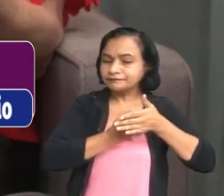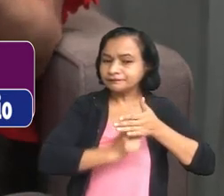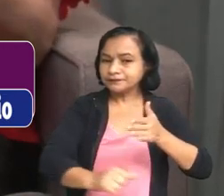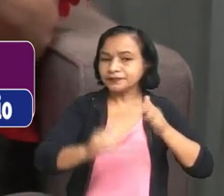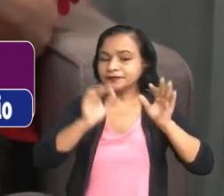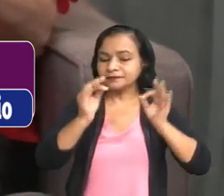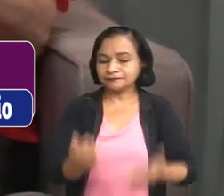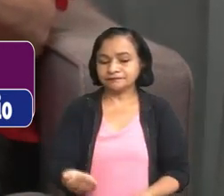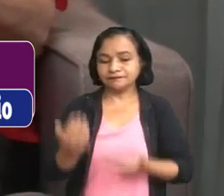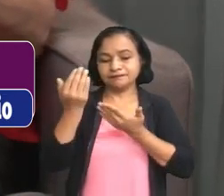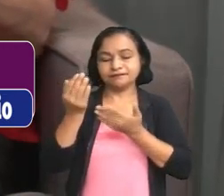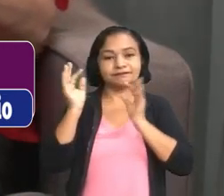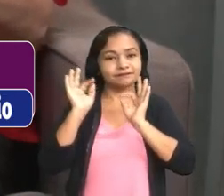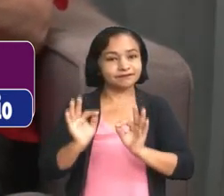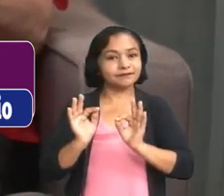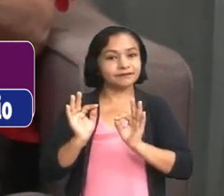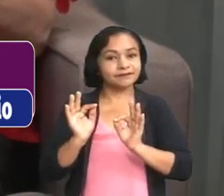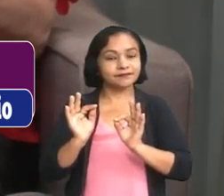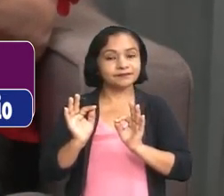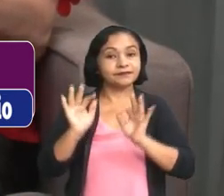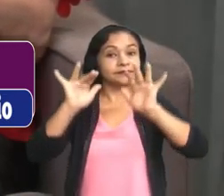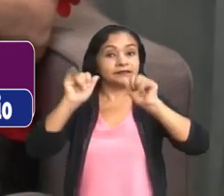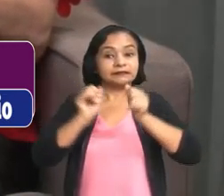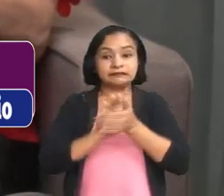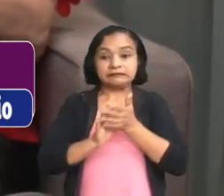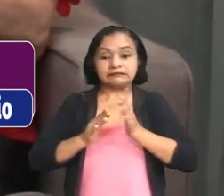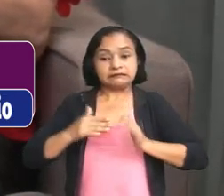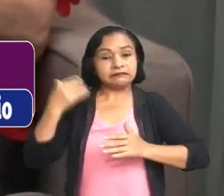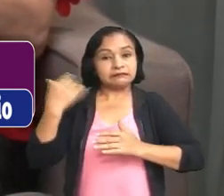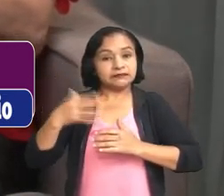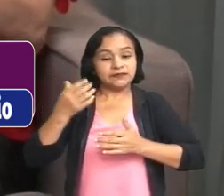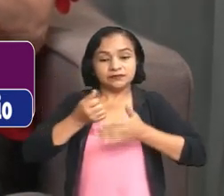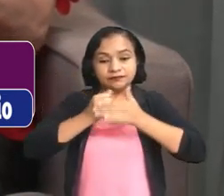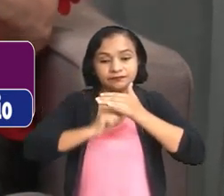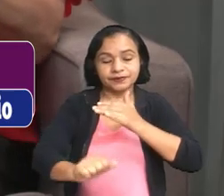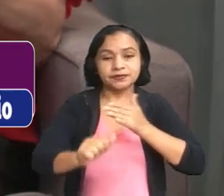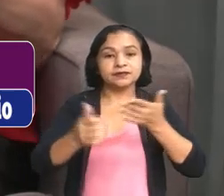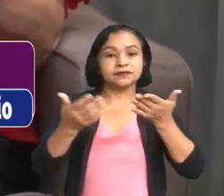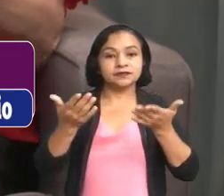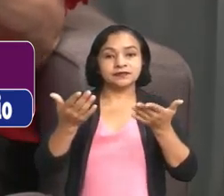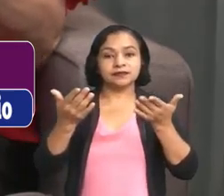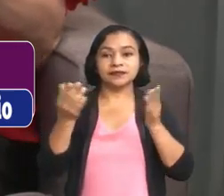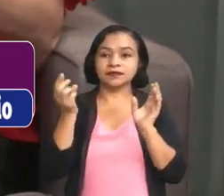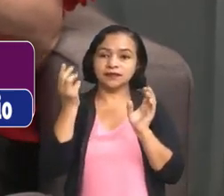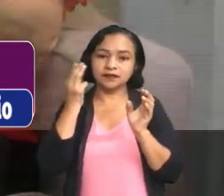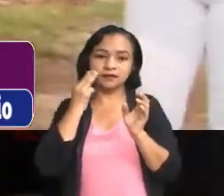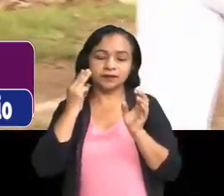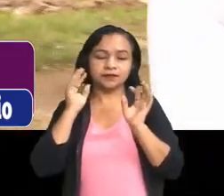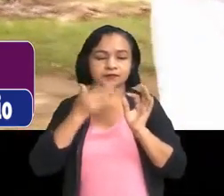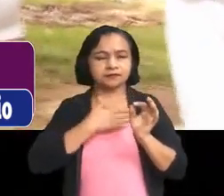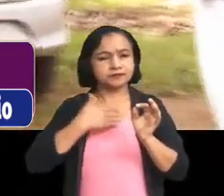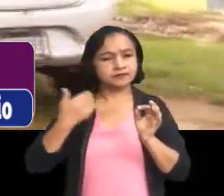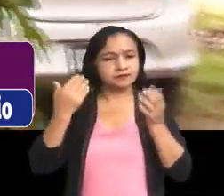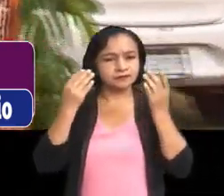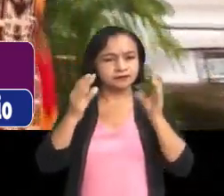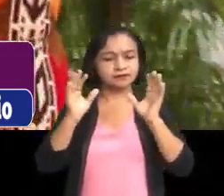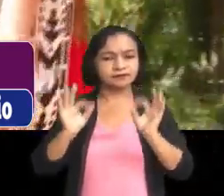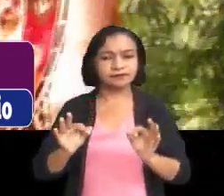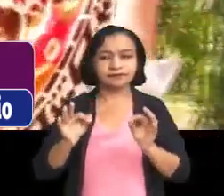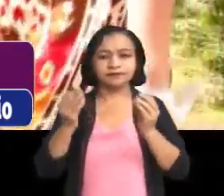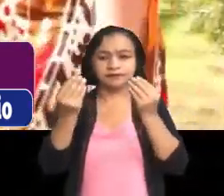luego, a la hora que llegue su momento de tener su hijo, pues este niño va a venir en mejores condiciones. Entonces, es